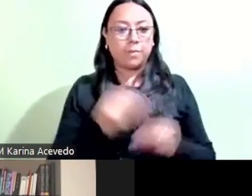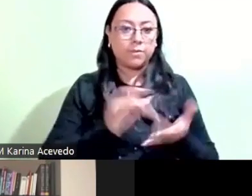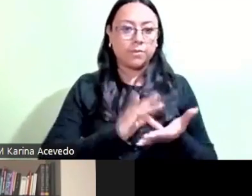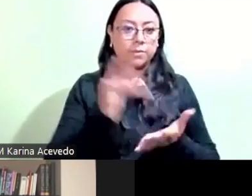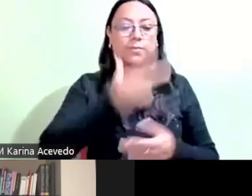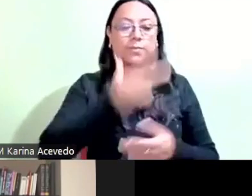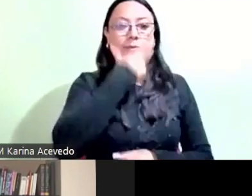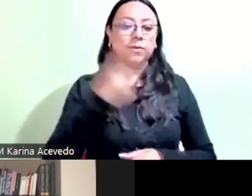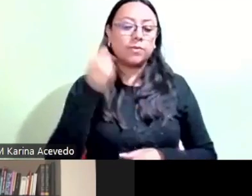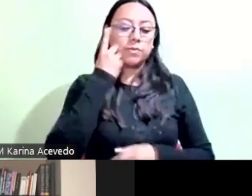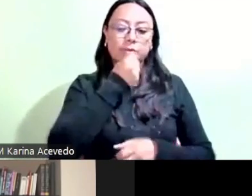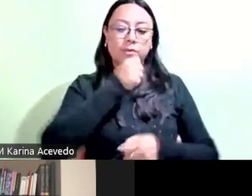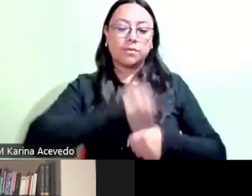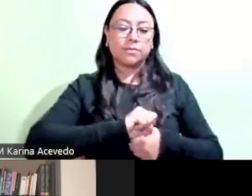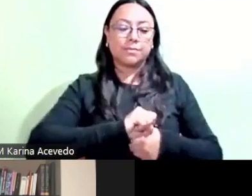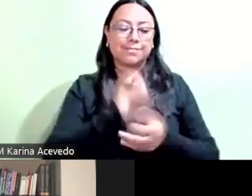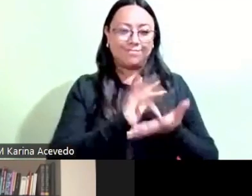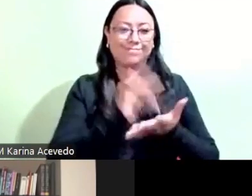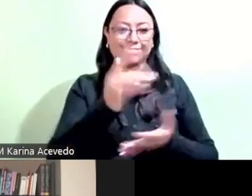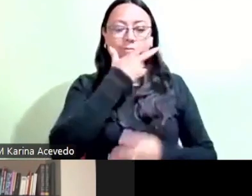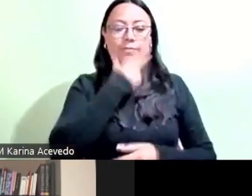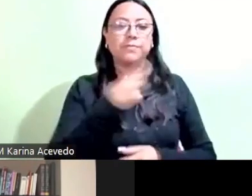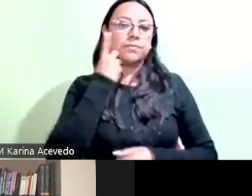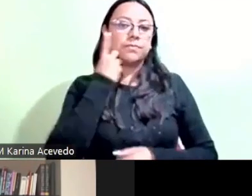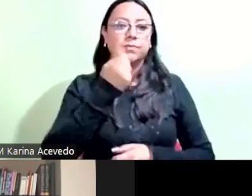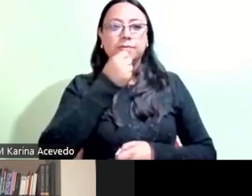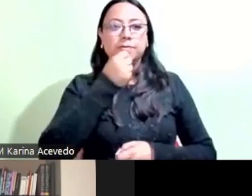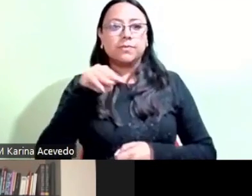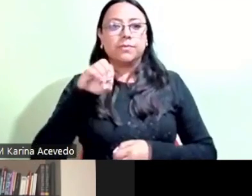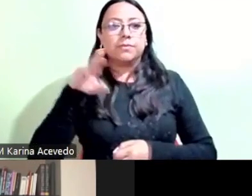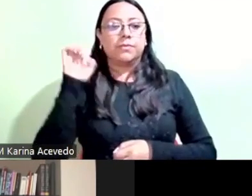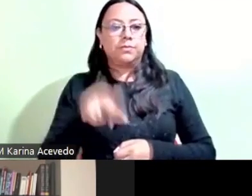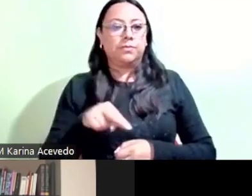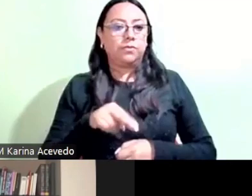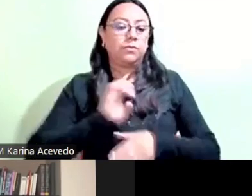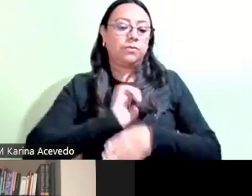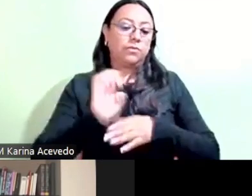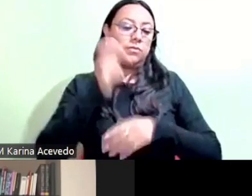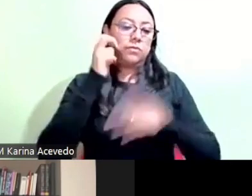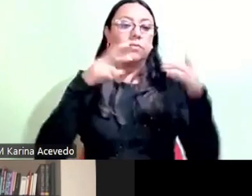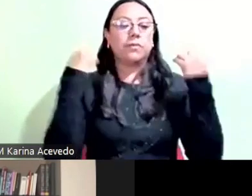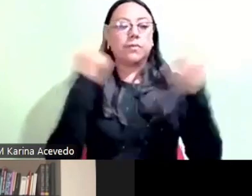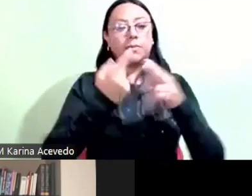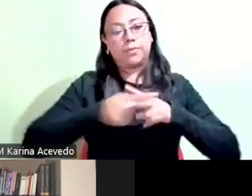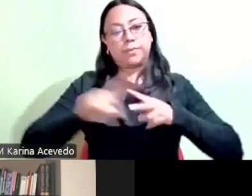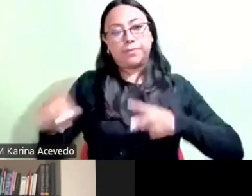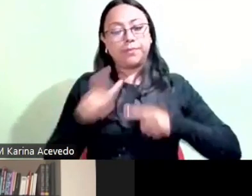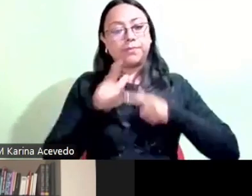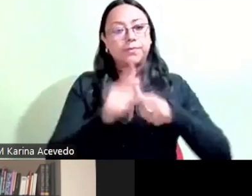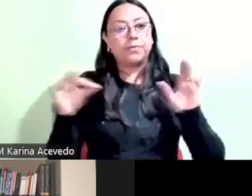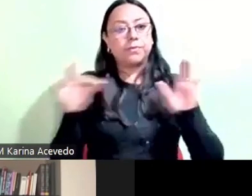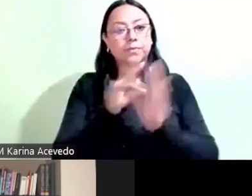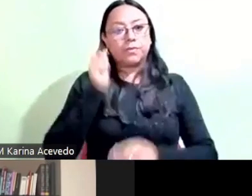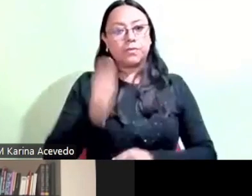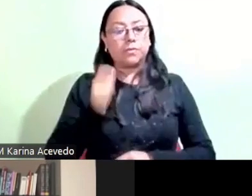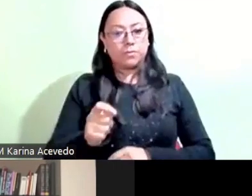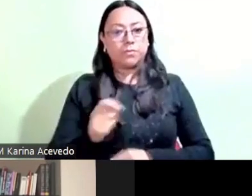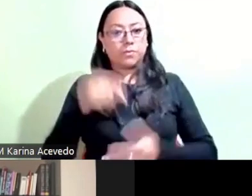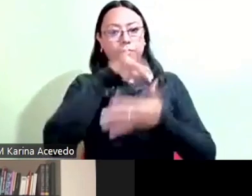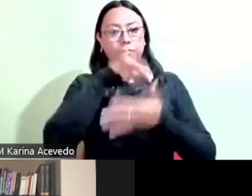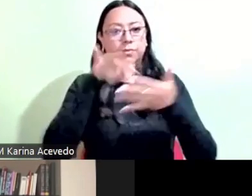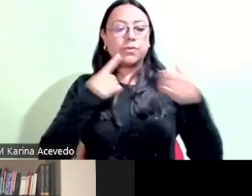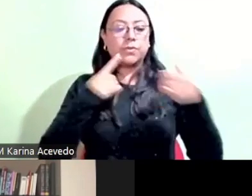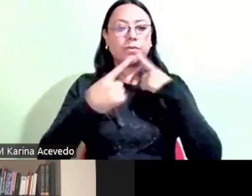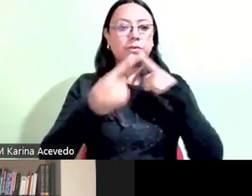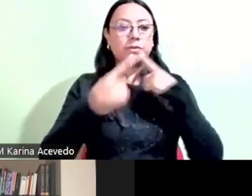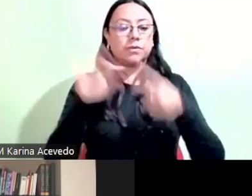diputado secretario. Gracias, diputado Mirón. En siguiente punto, entonces, damos inicio a esta sesión. El siguiente punto sería lectura, discusión y, en su caso, la